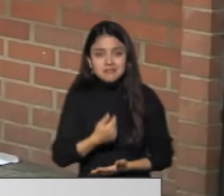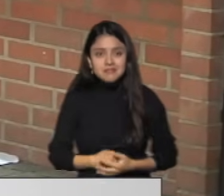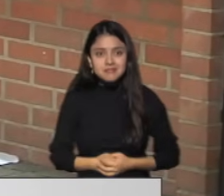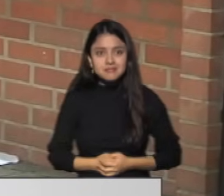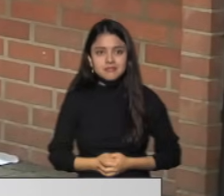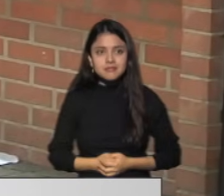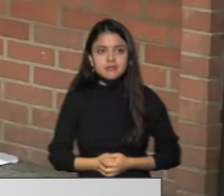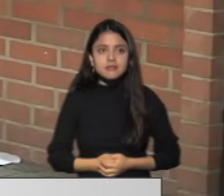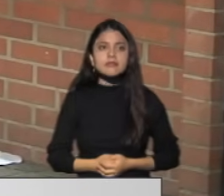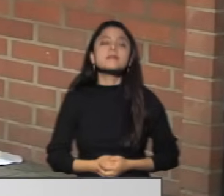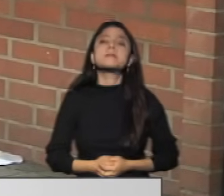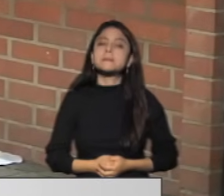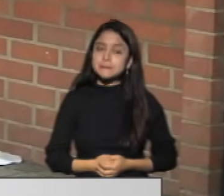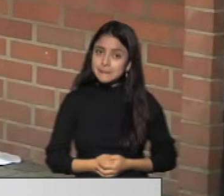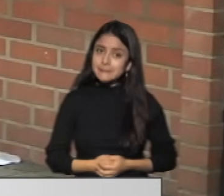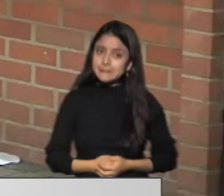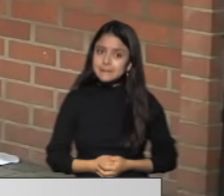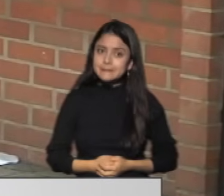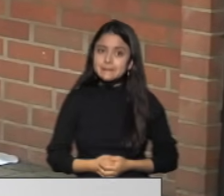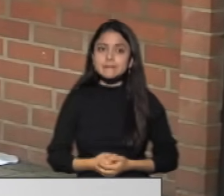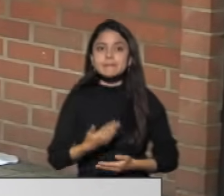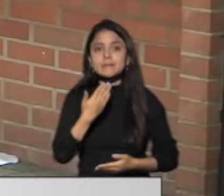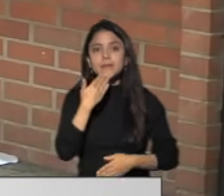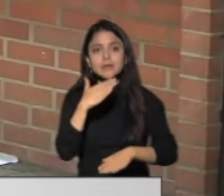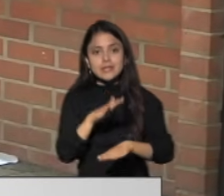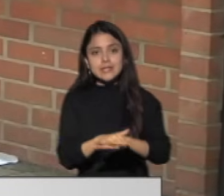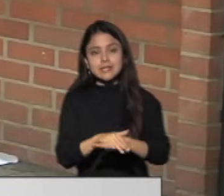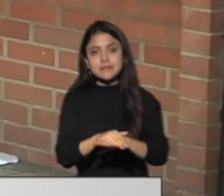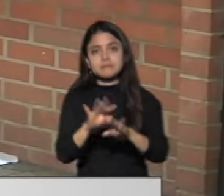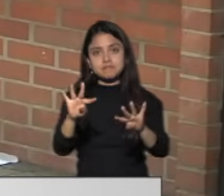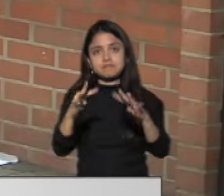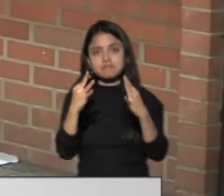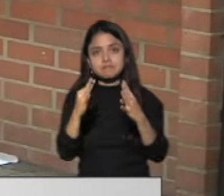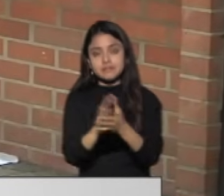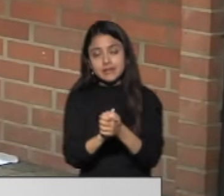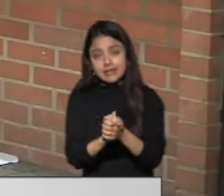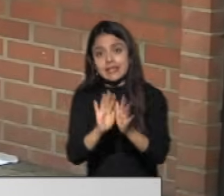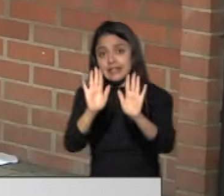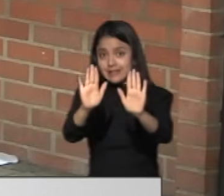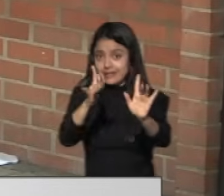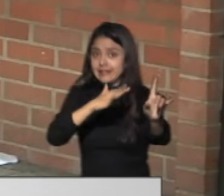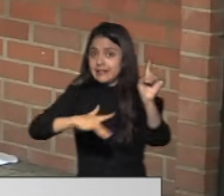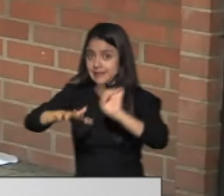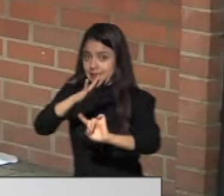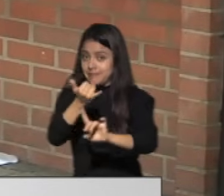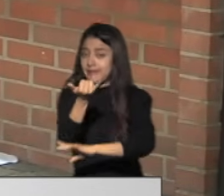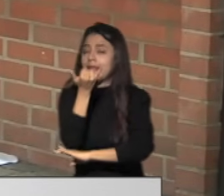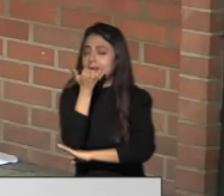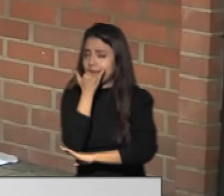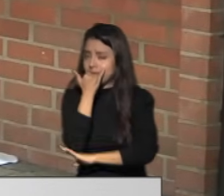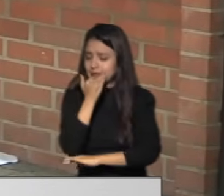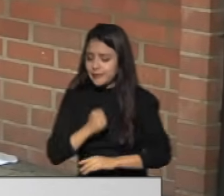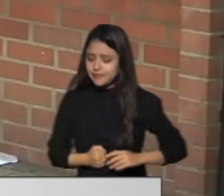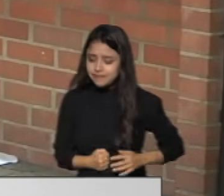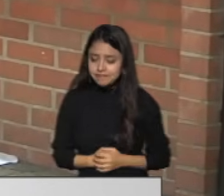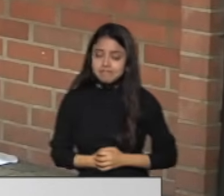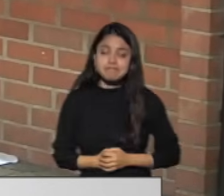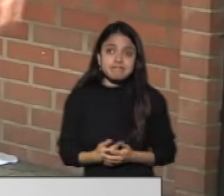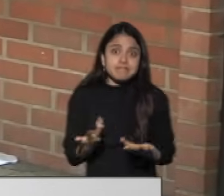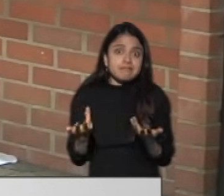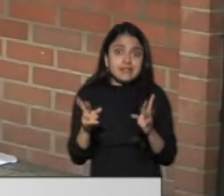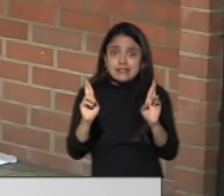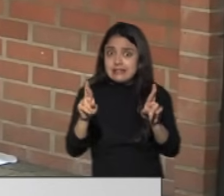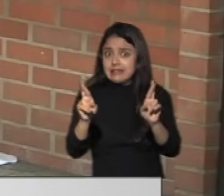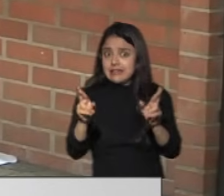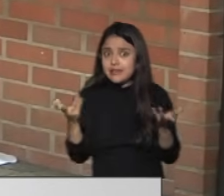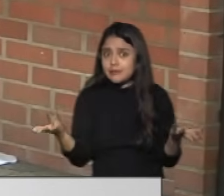Luisa, ¿qué tal? Buenas tardes para usted y para todos los televidentes. Permítame contextualizarla de qué fue lo que ocurrió. Continúa siendo un caso